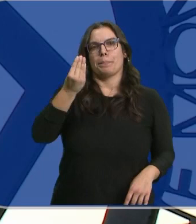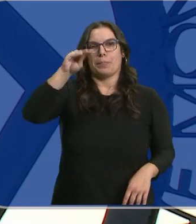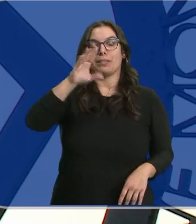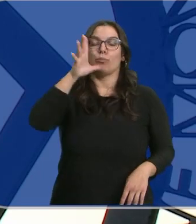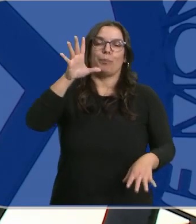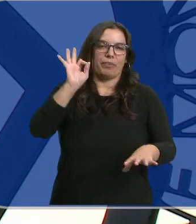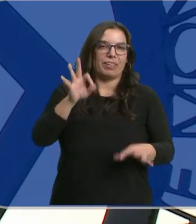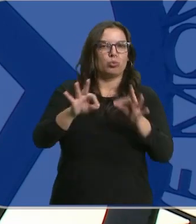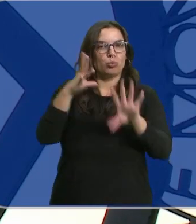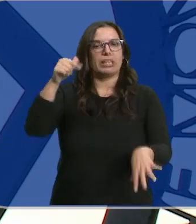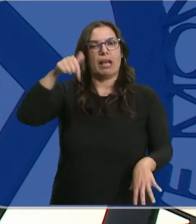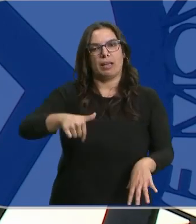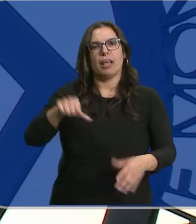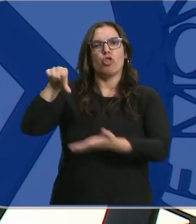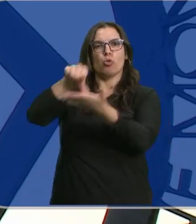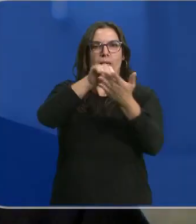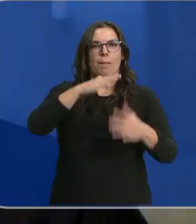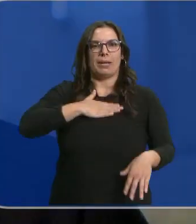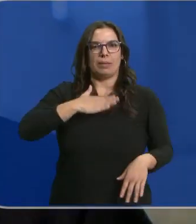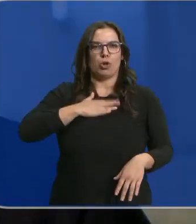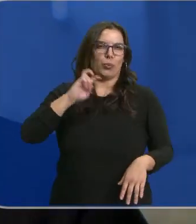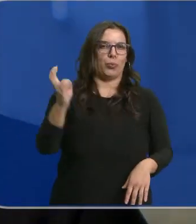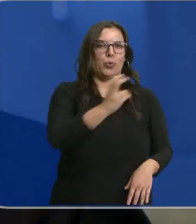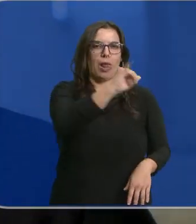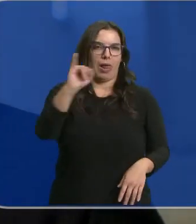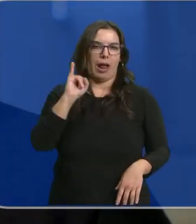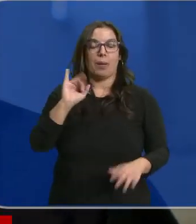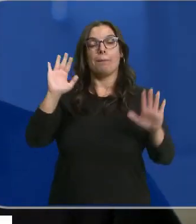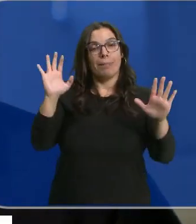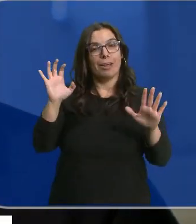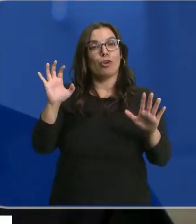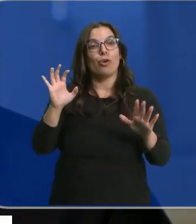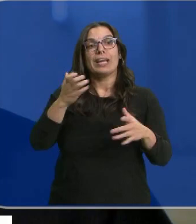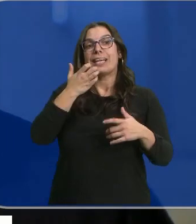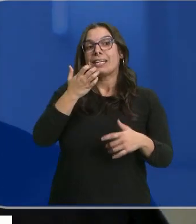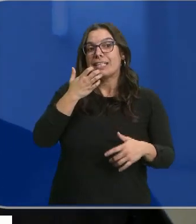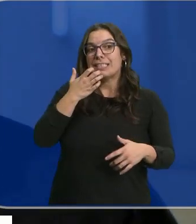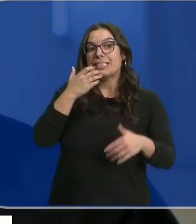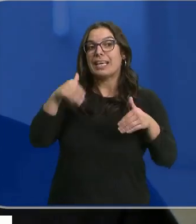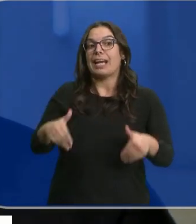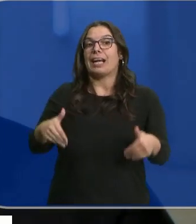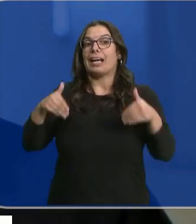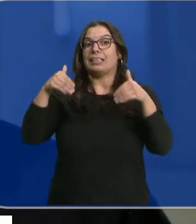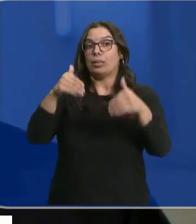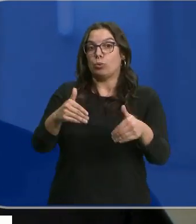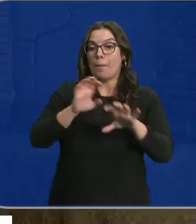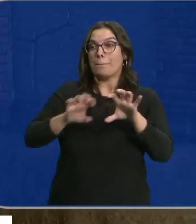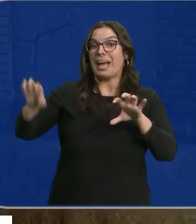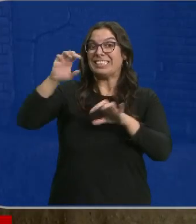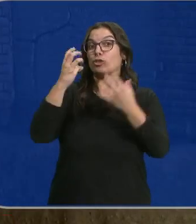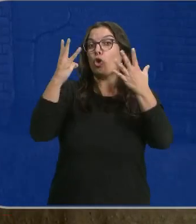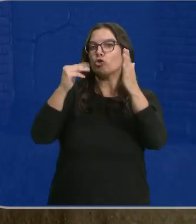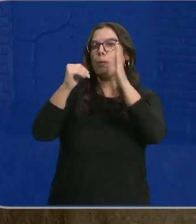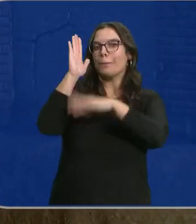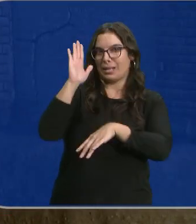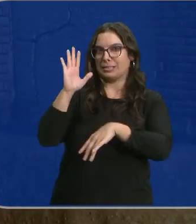porque por suerte aquí tenemos varias ciudades Patrimonio de la Humanidad, pero no cabe duda de que el hecho de que sea una candidatura de más de 8 países, eso